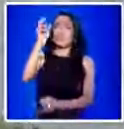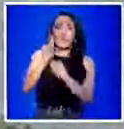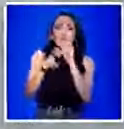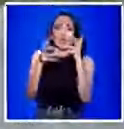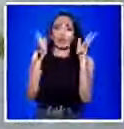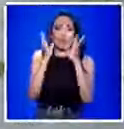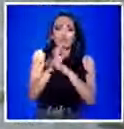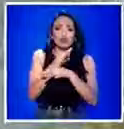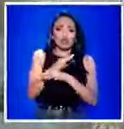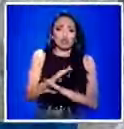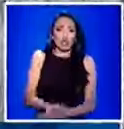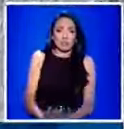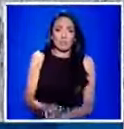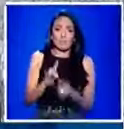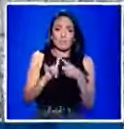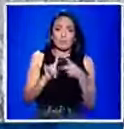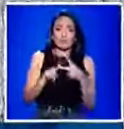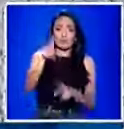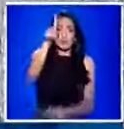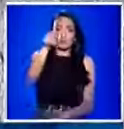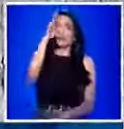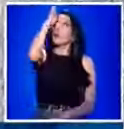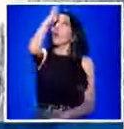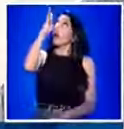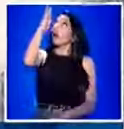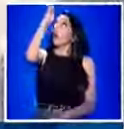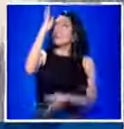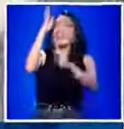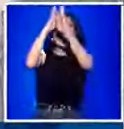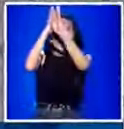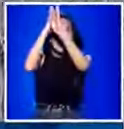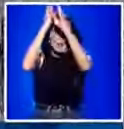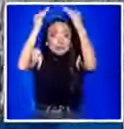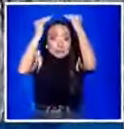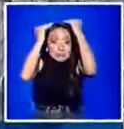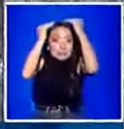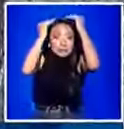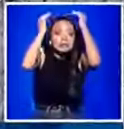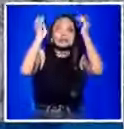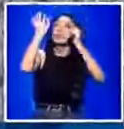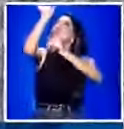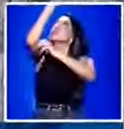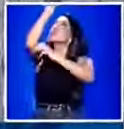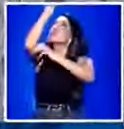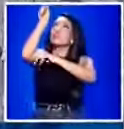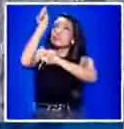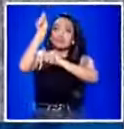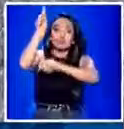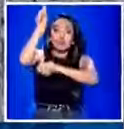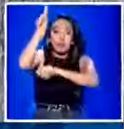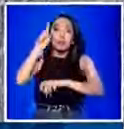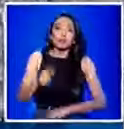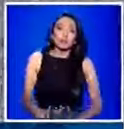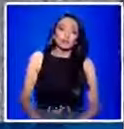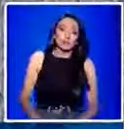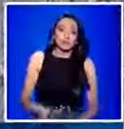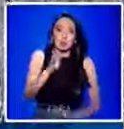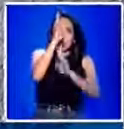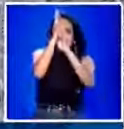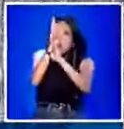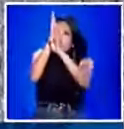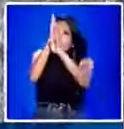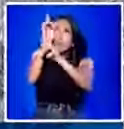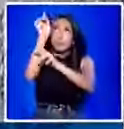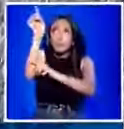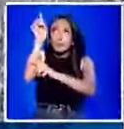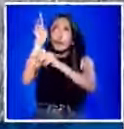estos cables que llegan a la altura de la gente. Se los puede tocar con las manos y, claro, se evidencia la